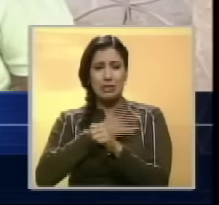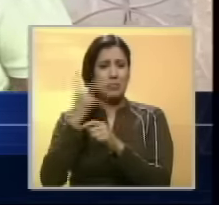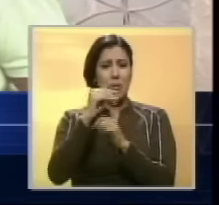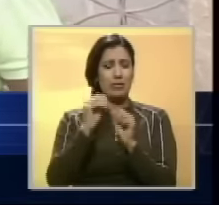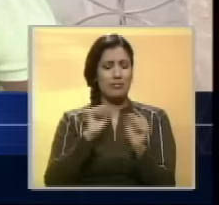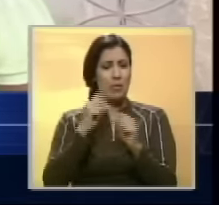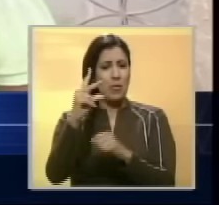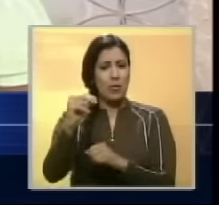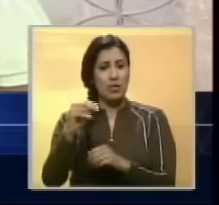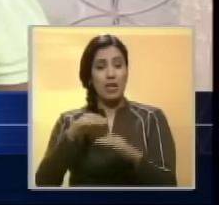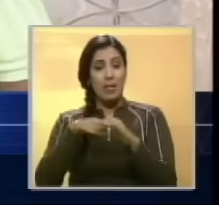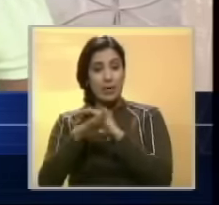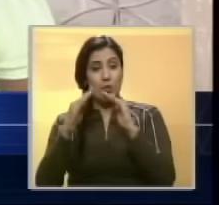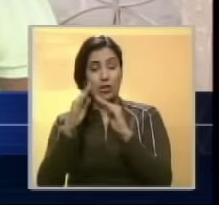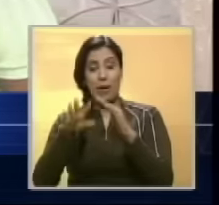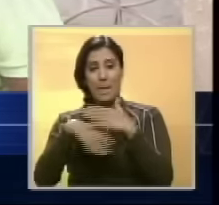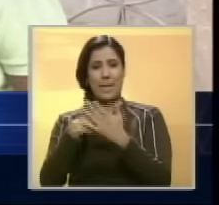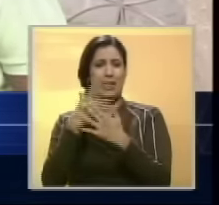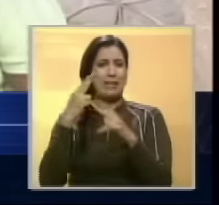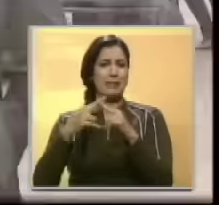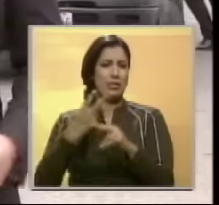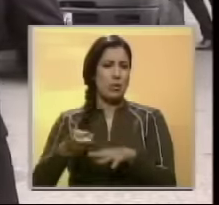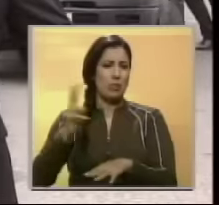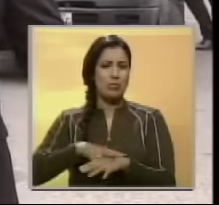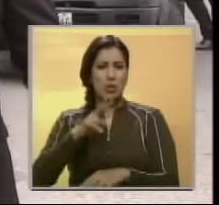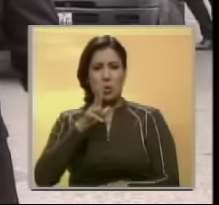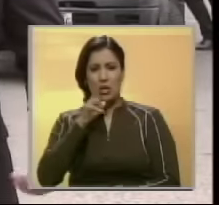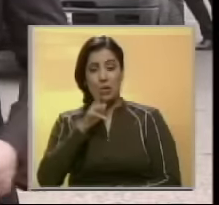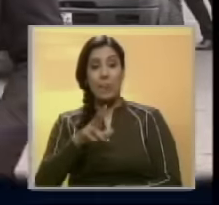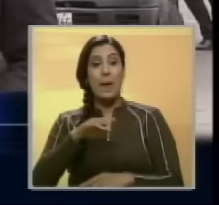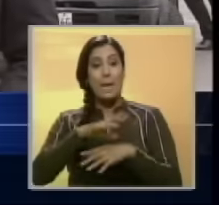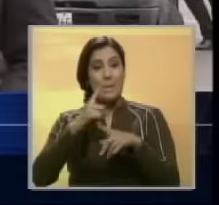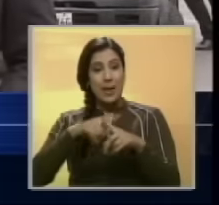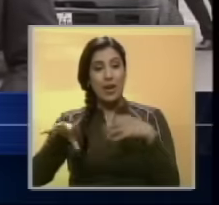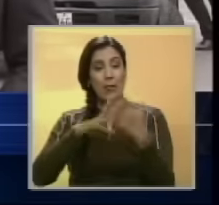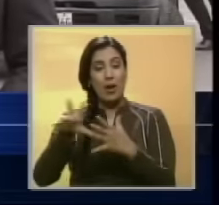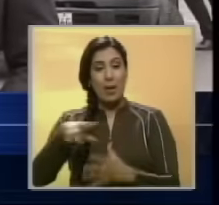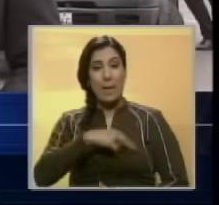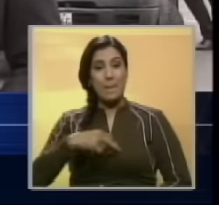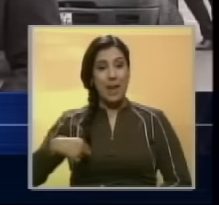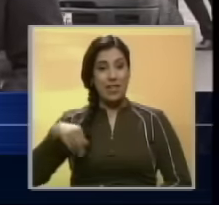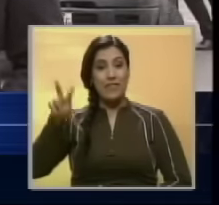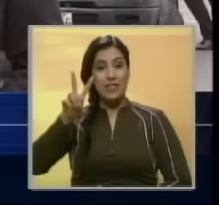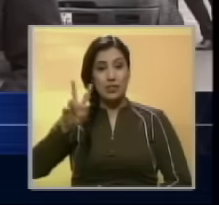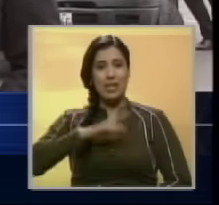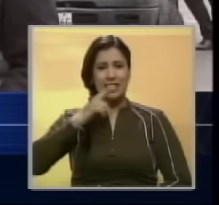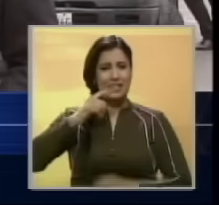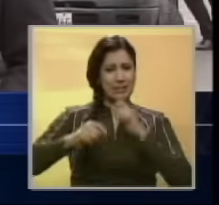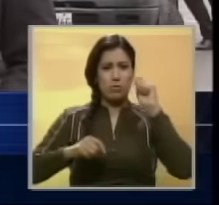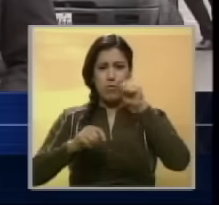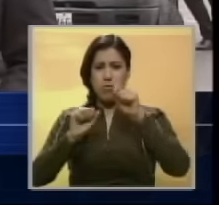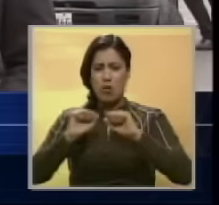temprano porque de madrugada eso es horrible pero esta situación de la delincuencia en Venezuela portando Granada se ha hecho común pues